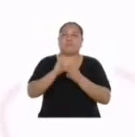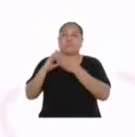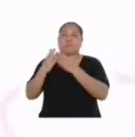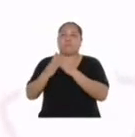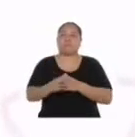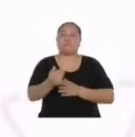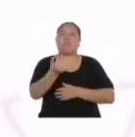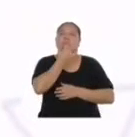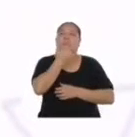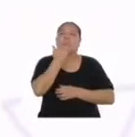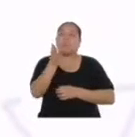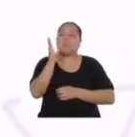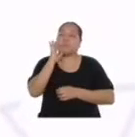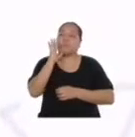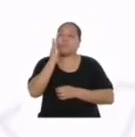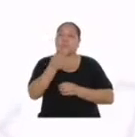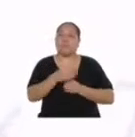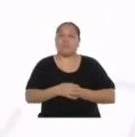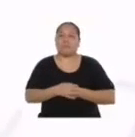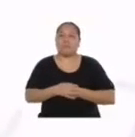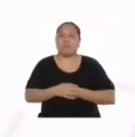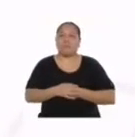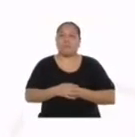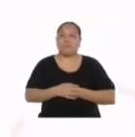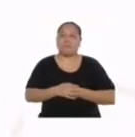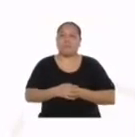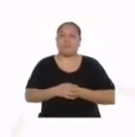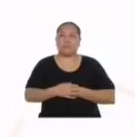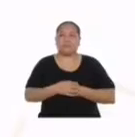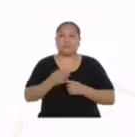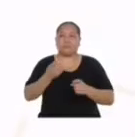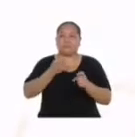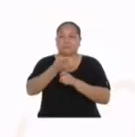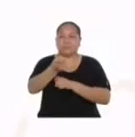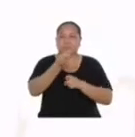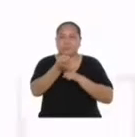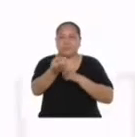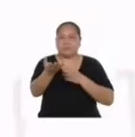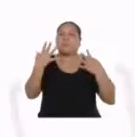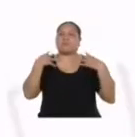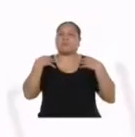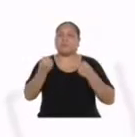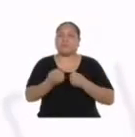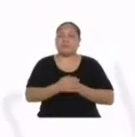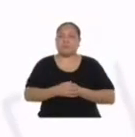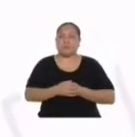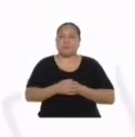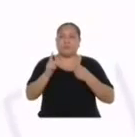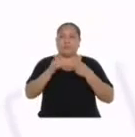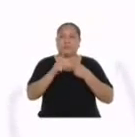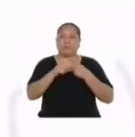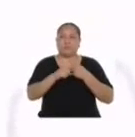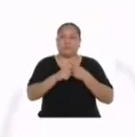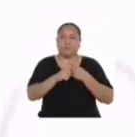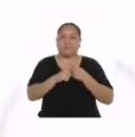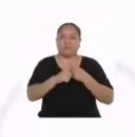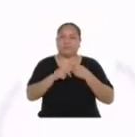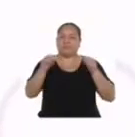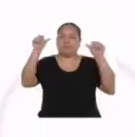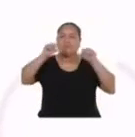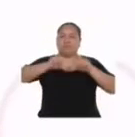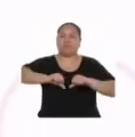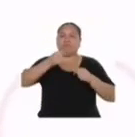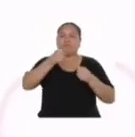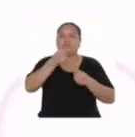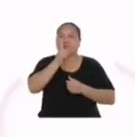Veamos qué genera la contaminación. Efectos directos sobre la salud. Deterioro de la calidad